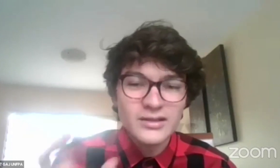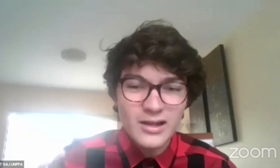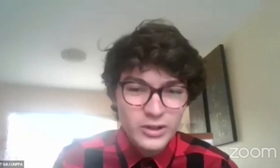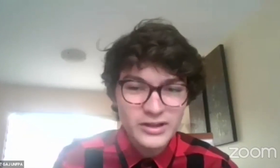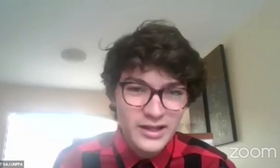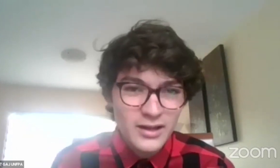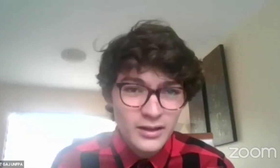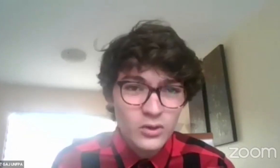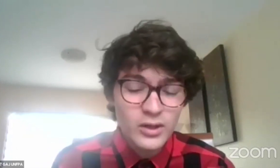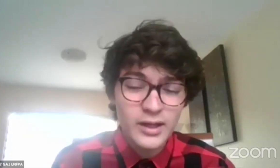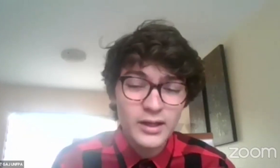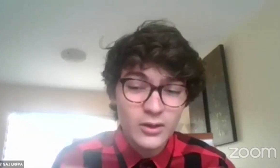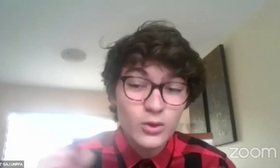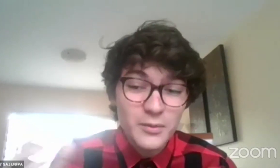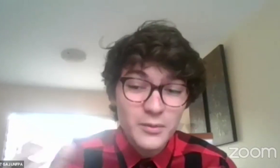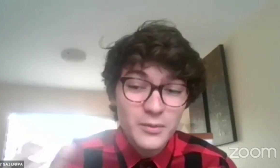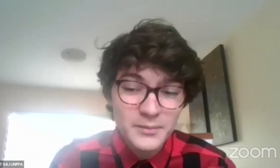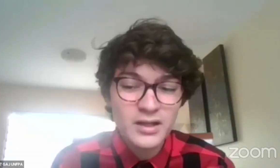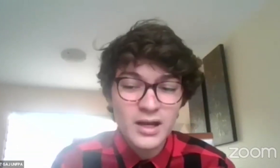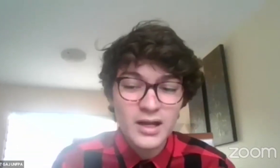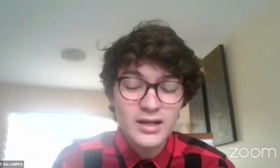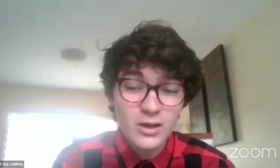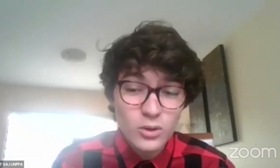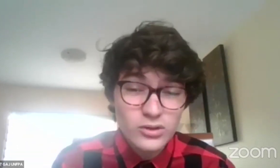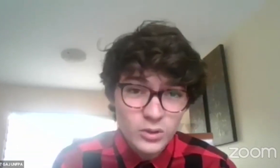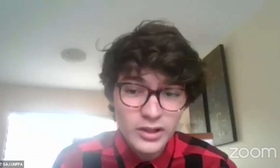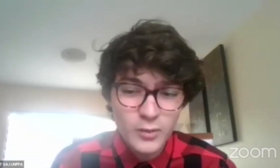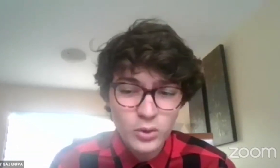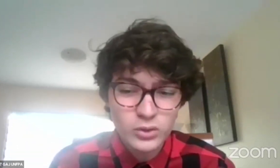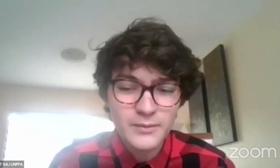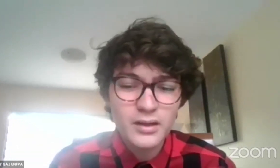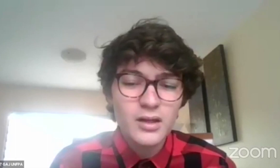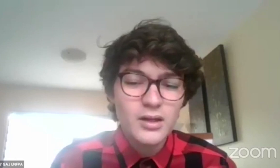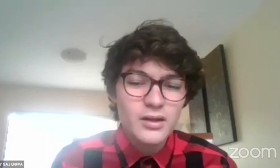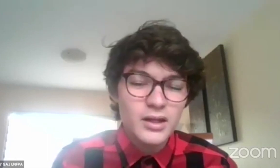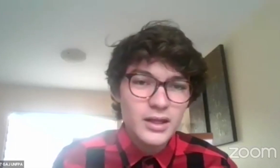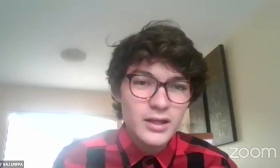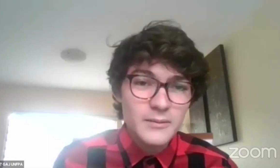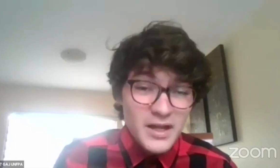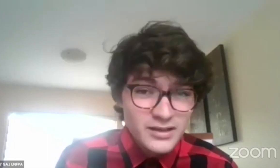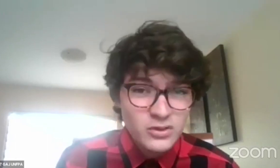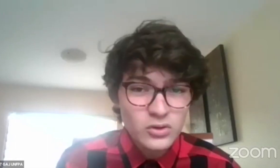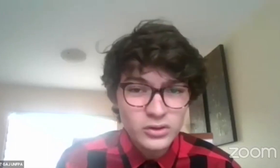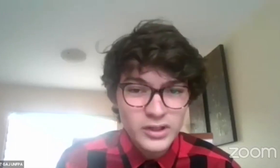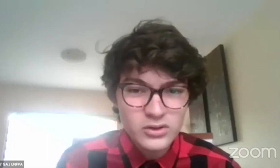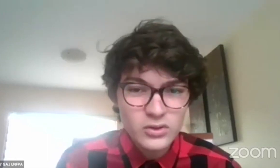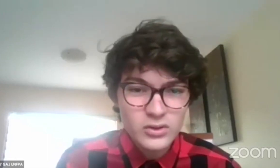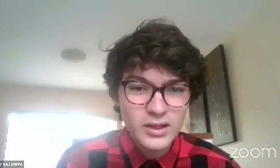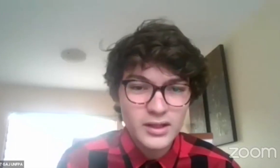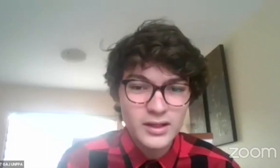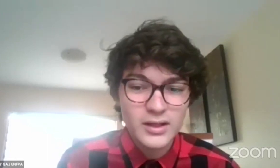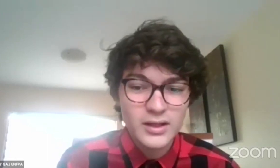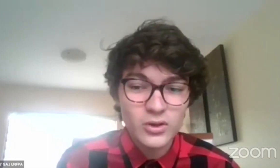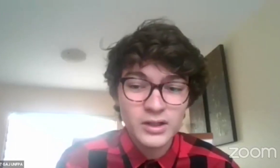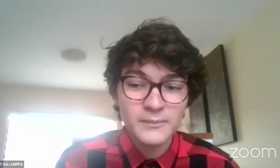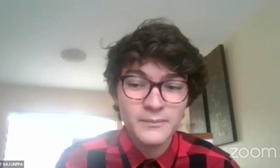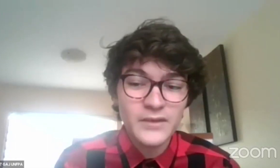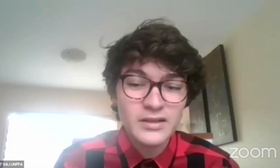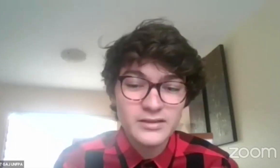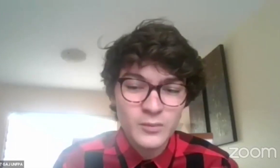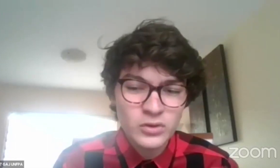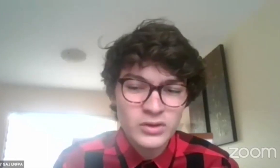en la salud integral, con una mirada también a la salud sexual y reproductiva, y más en estos contextos